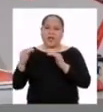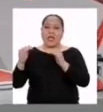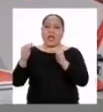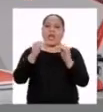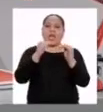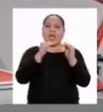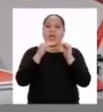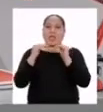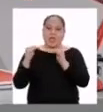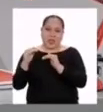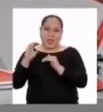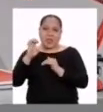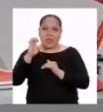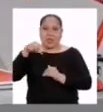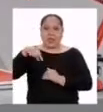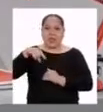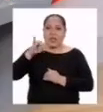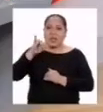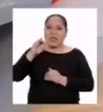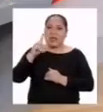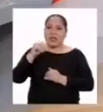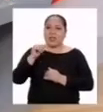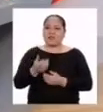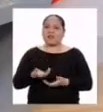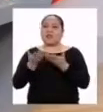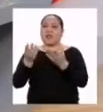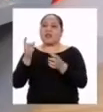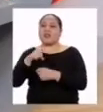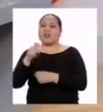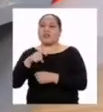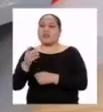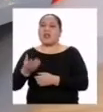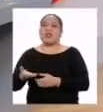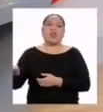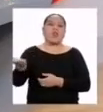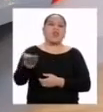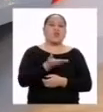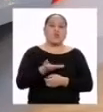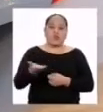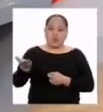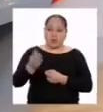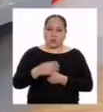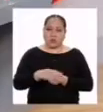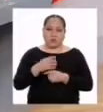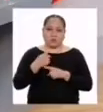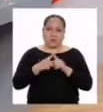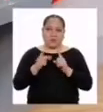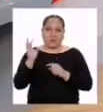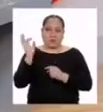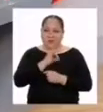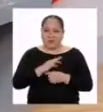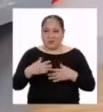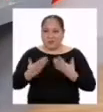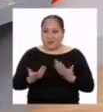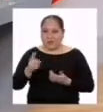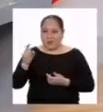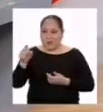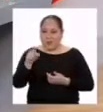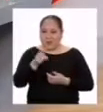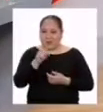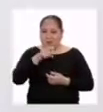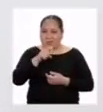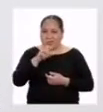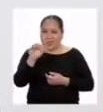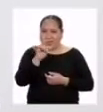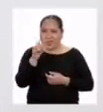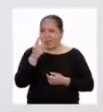este enfoque se buscaba satisfacer las necesidades de todas y todos, pero tampoco se podía porque no son